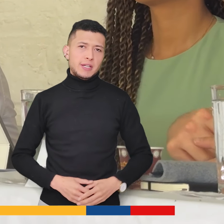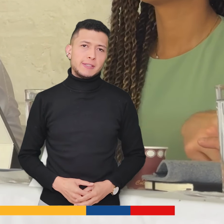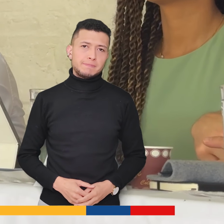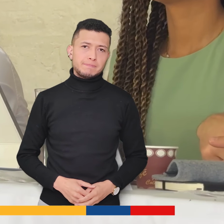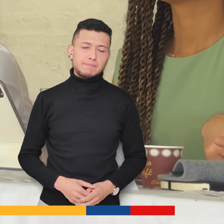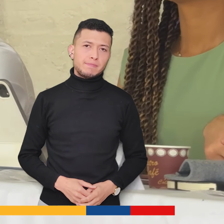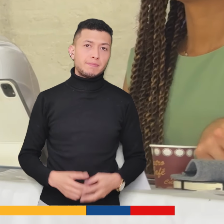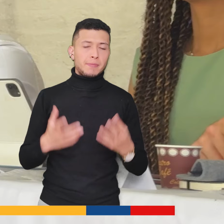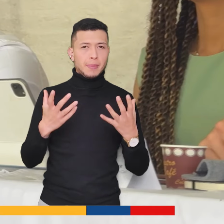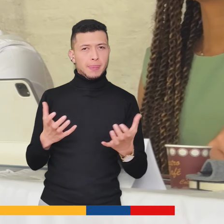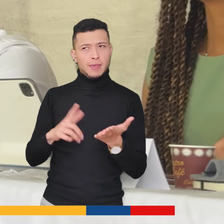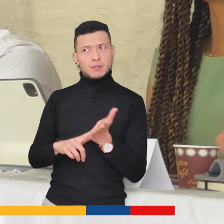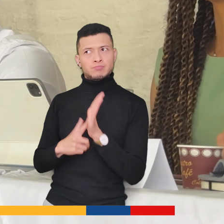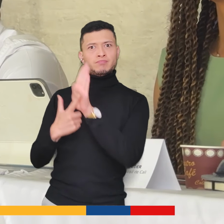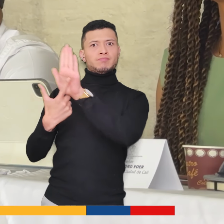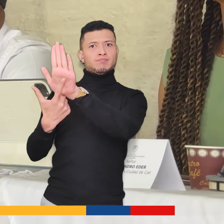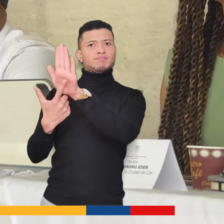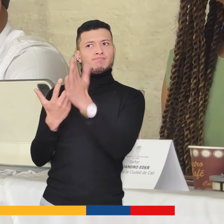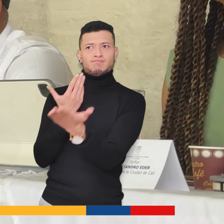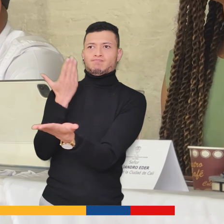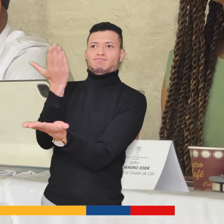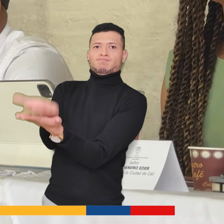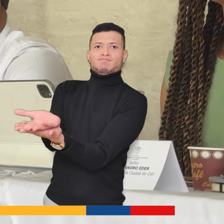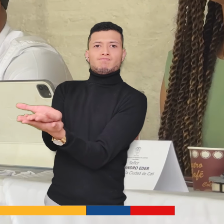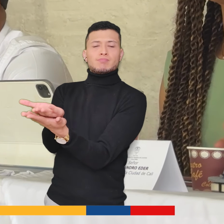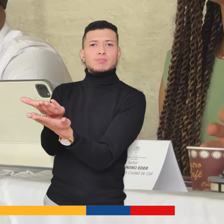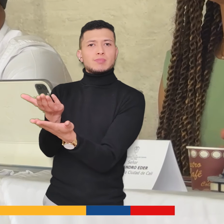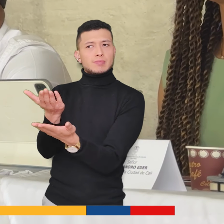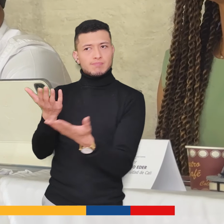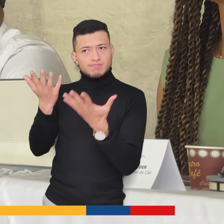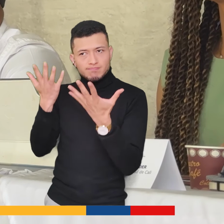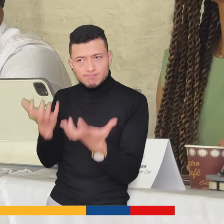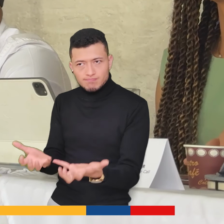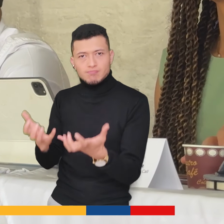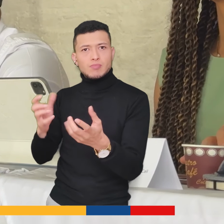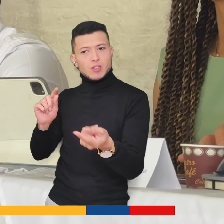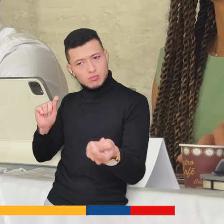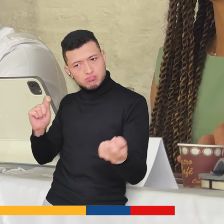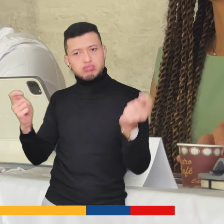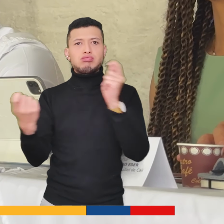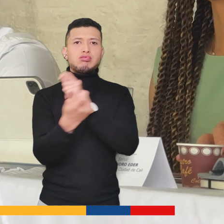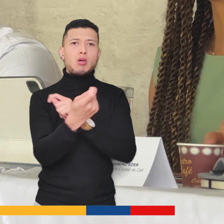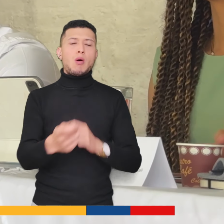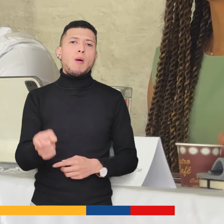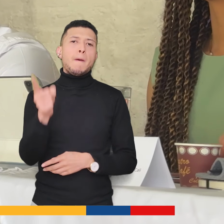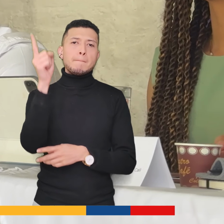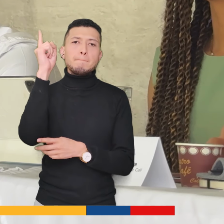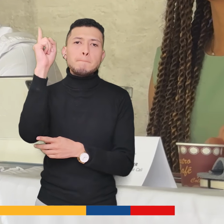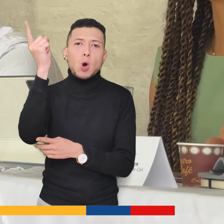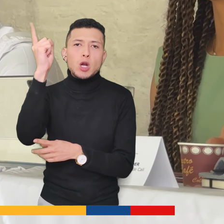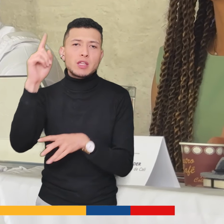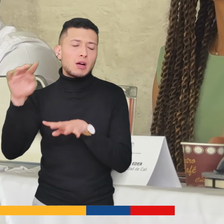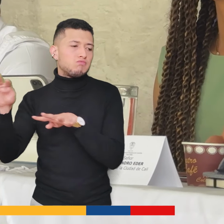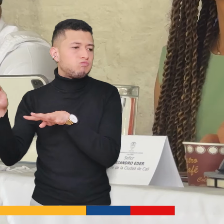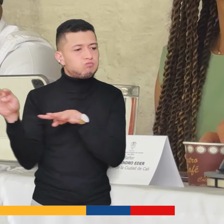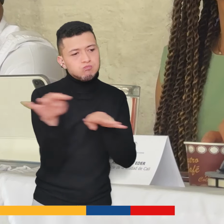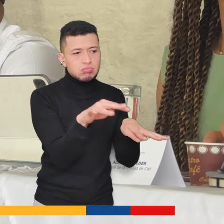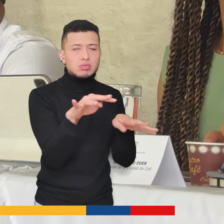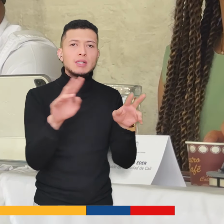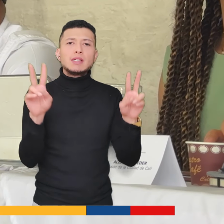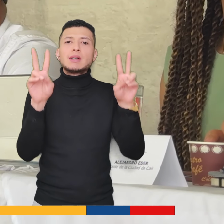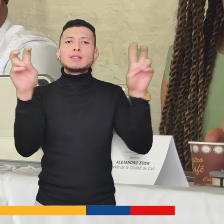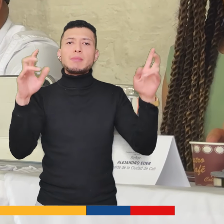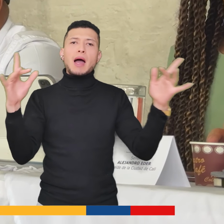que ponga sobre la mesa una apuesta de convergencia política en términos